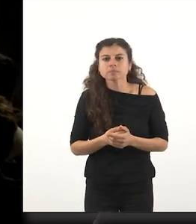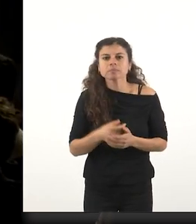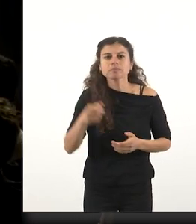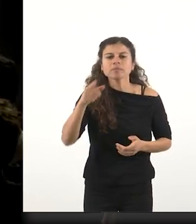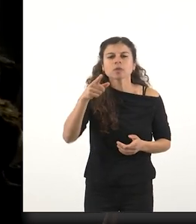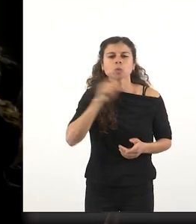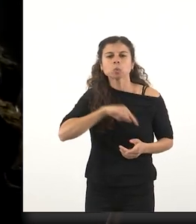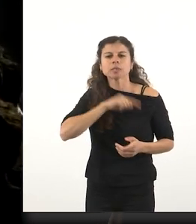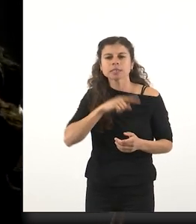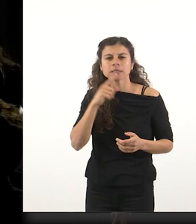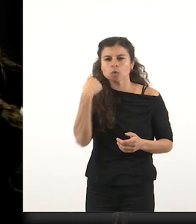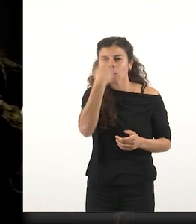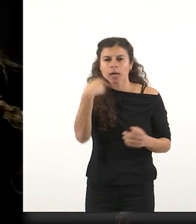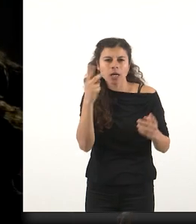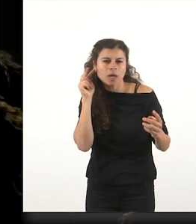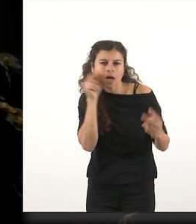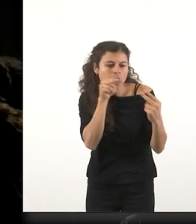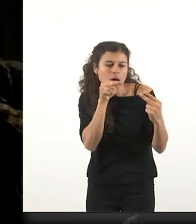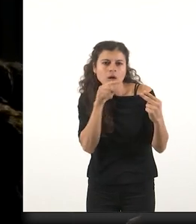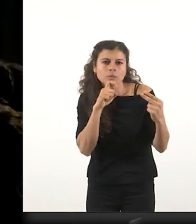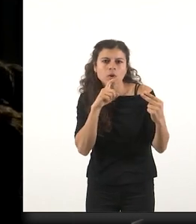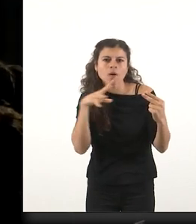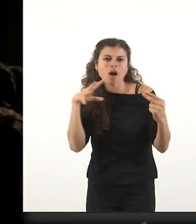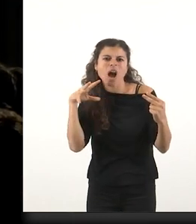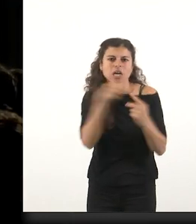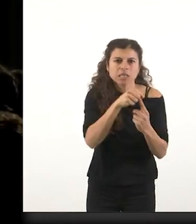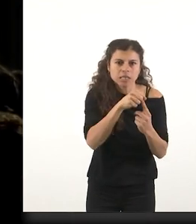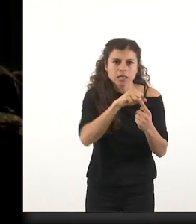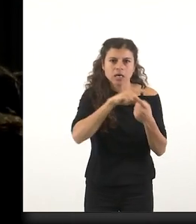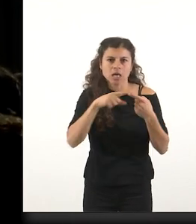te he mirado, Cari? ¿Cómo? Agredida, ansiedad,